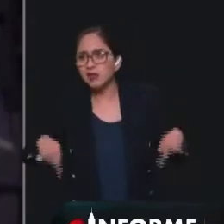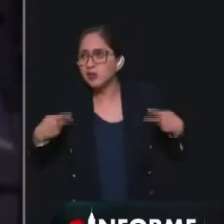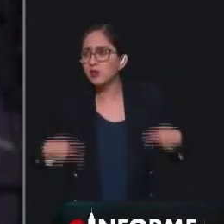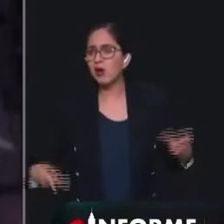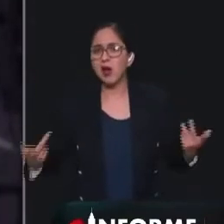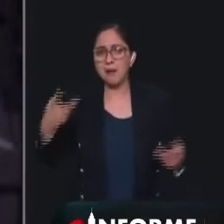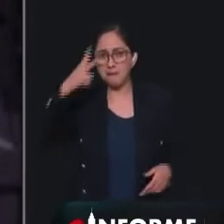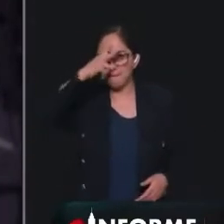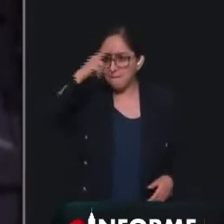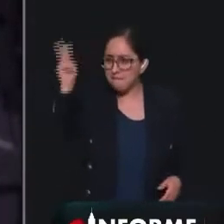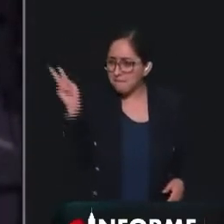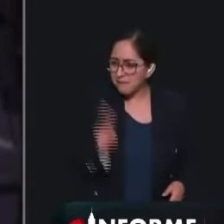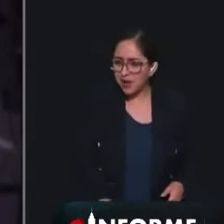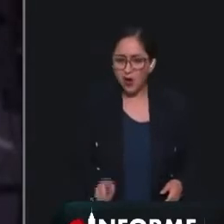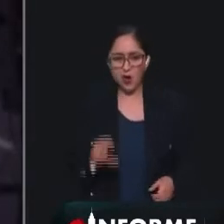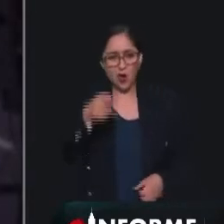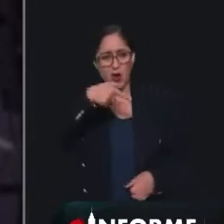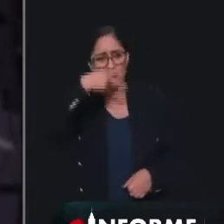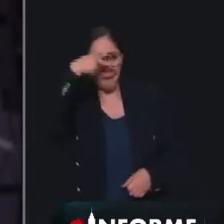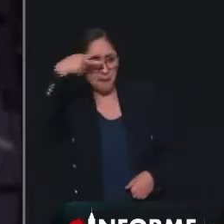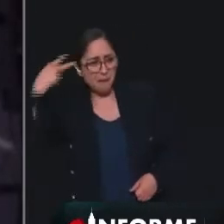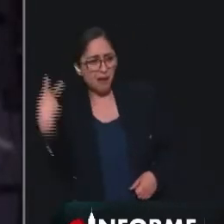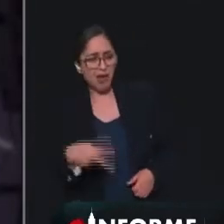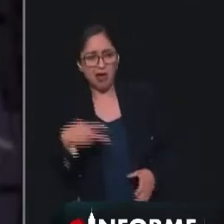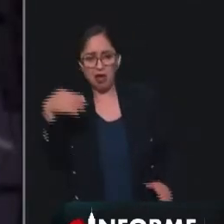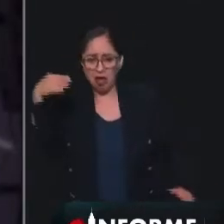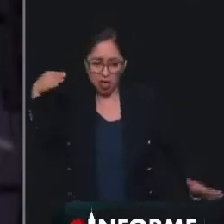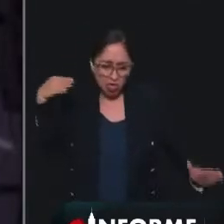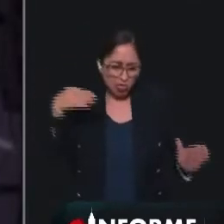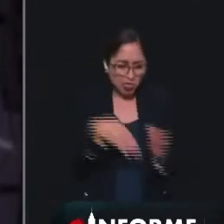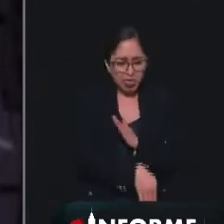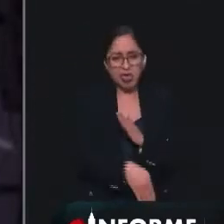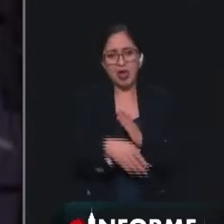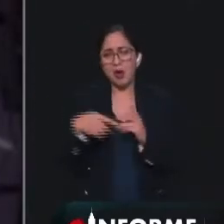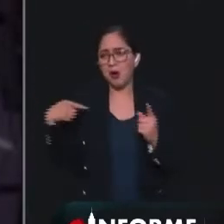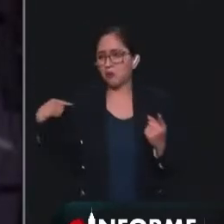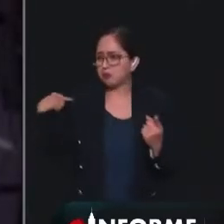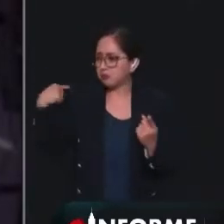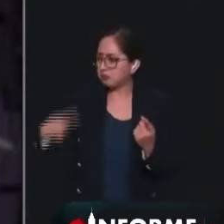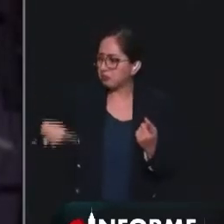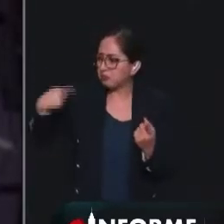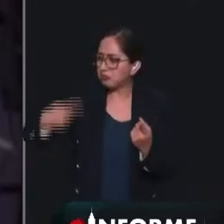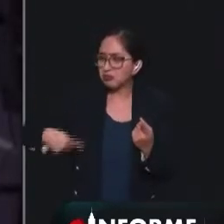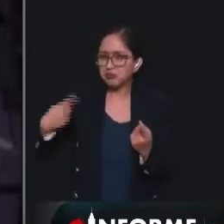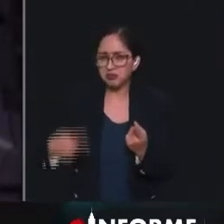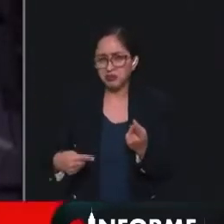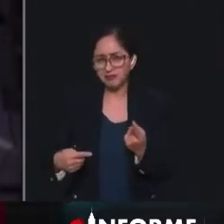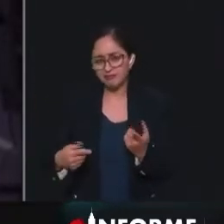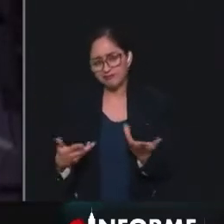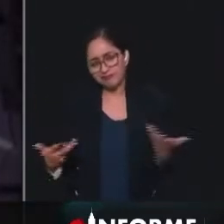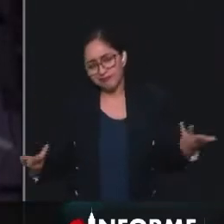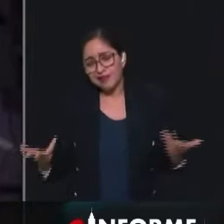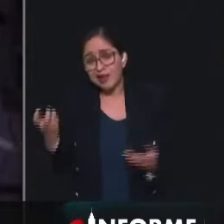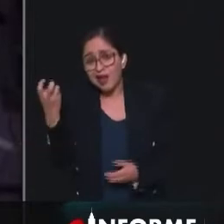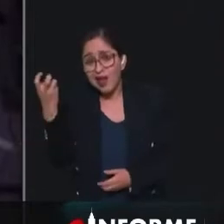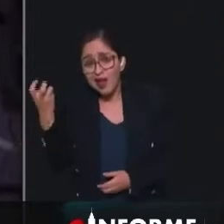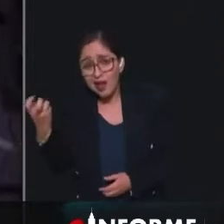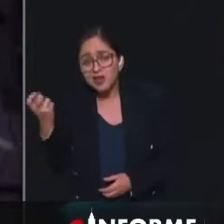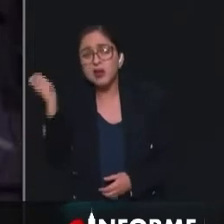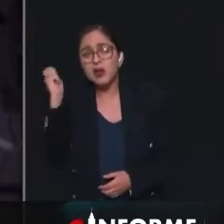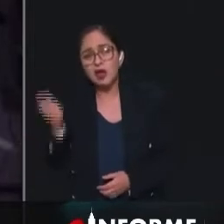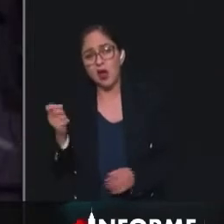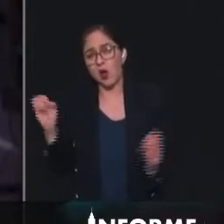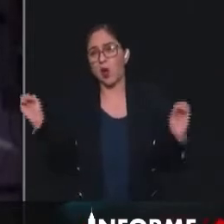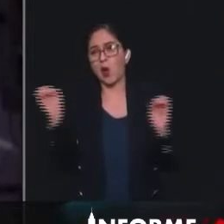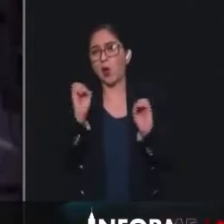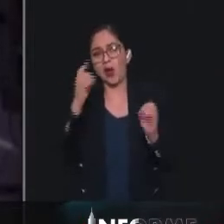lo más bajo que ha tenido el país en toda su historia. Y esto en parte es mala fe, pero en parte también es un